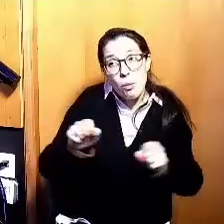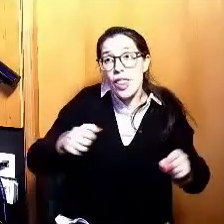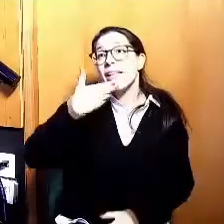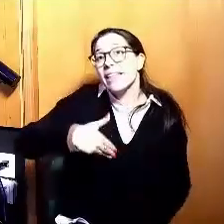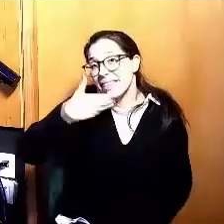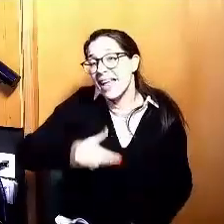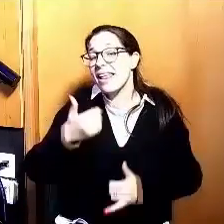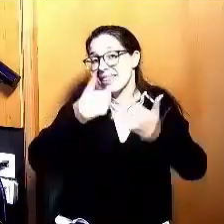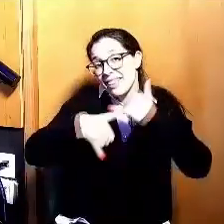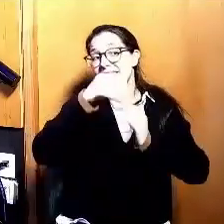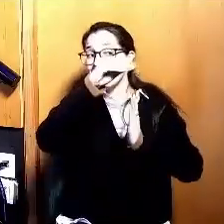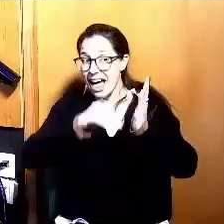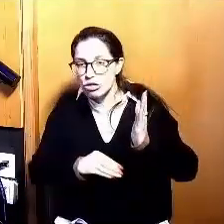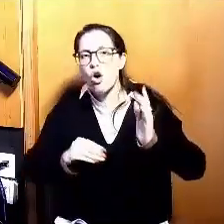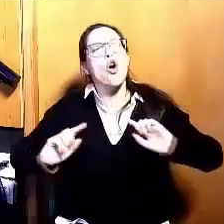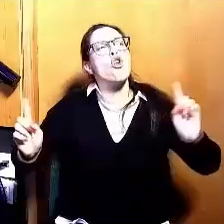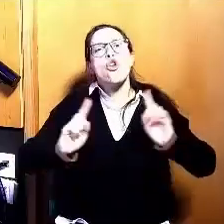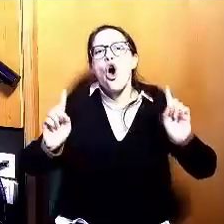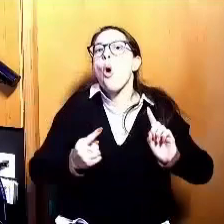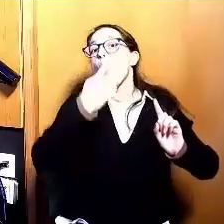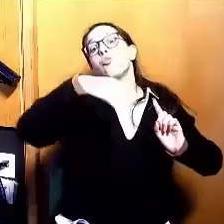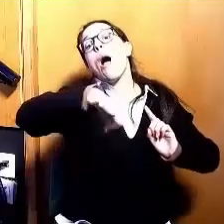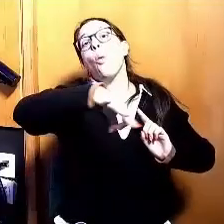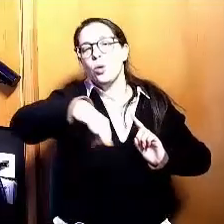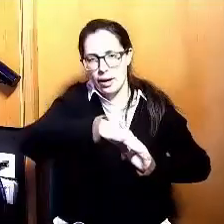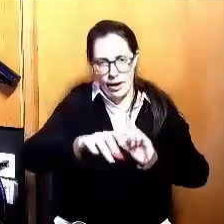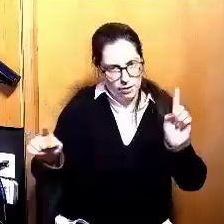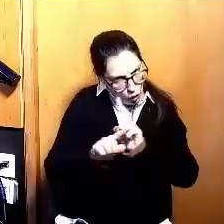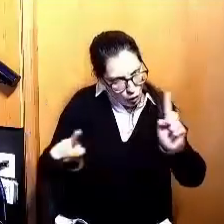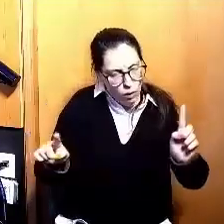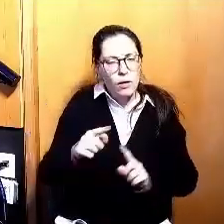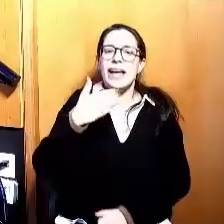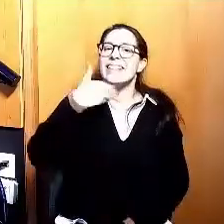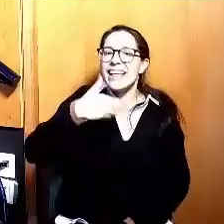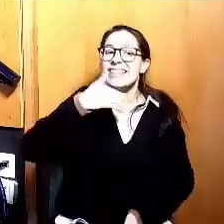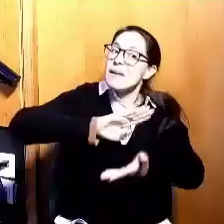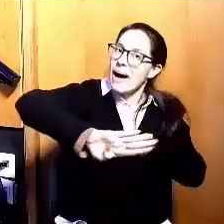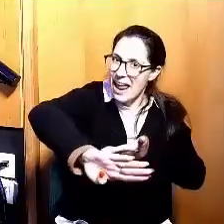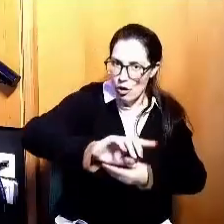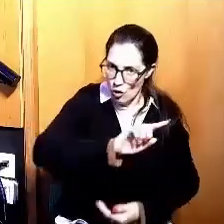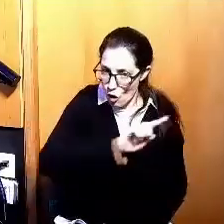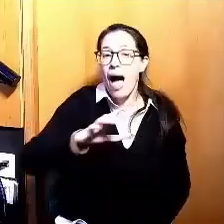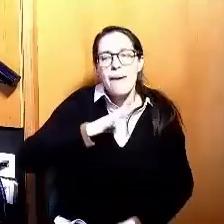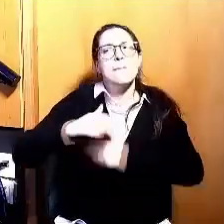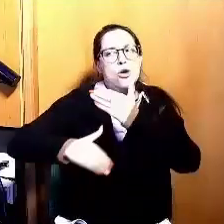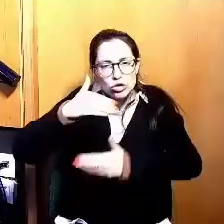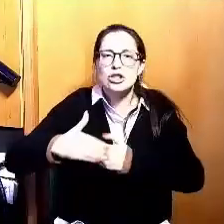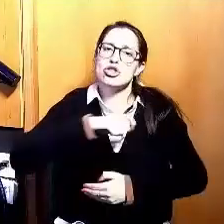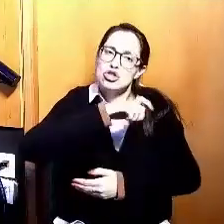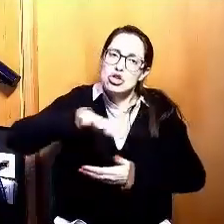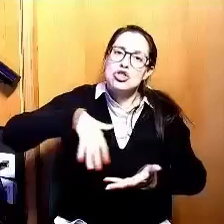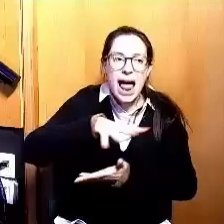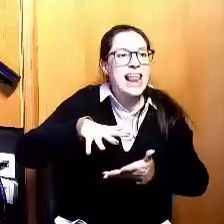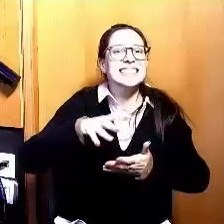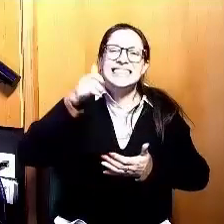datos y la tecnología cívica no son una isla, más bien entender también que no hay proceso social que no requiera de una